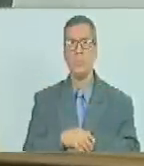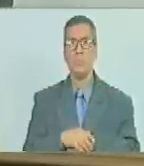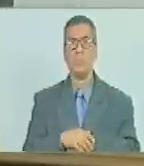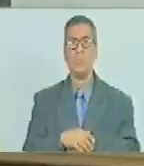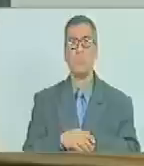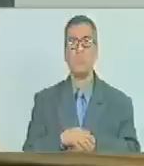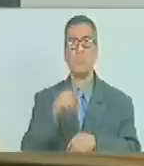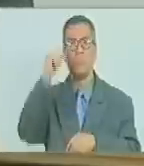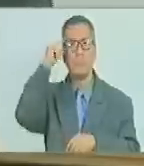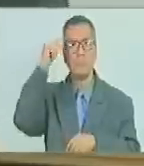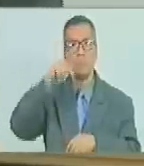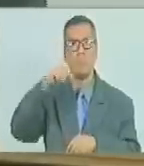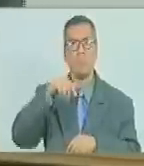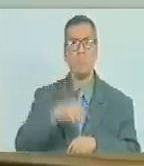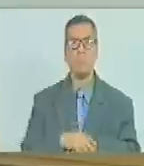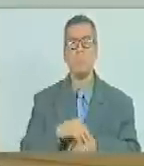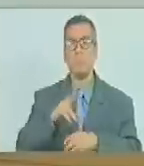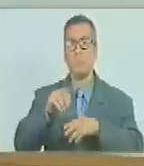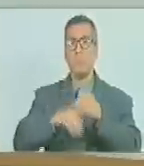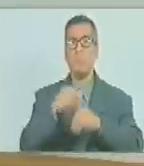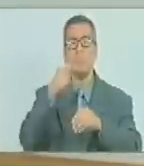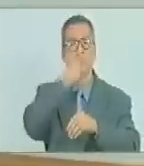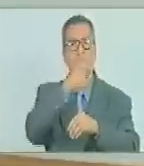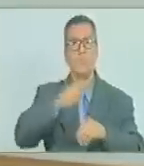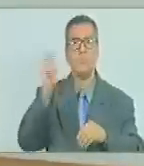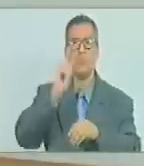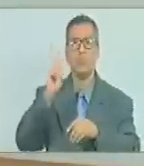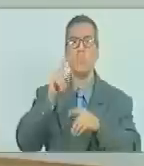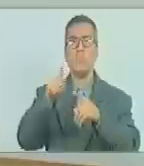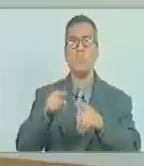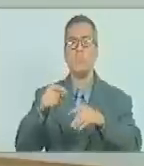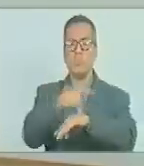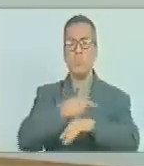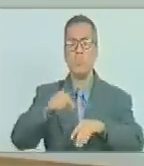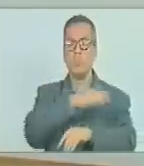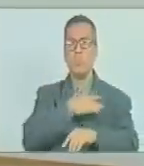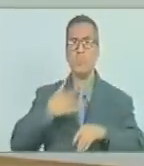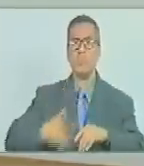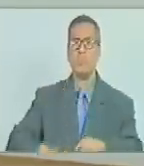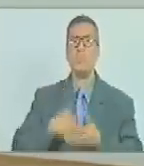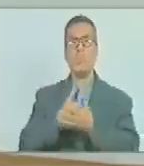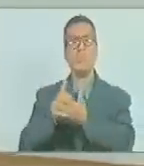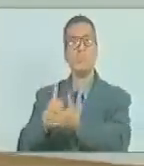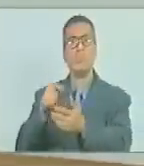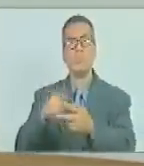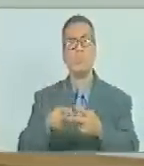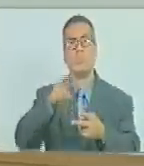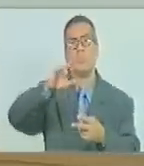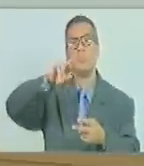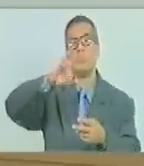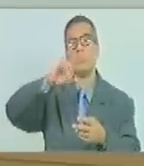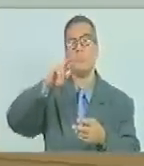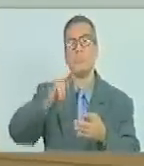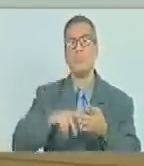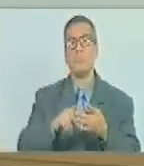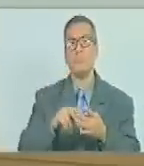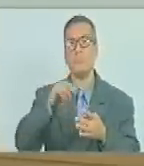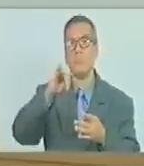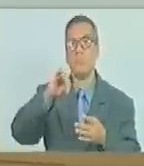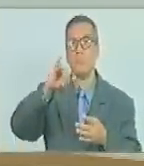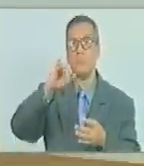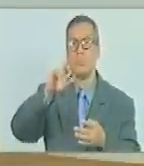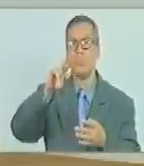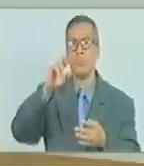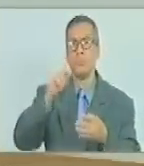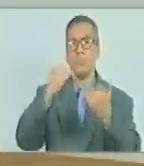Si alguien ha sido solidario con el pueblo de Venezuela, ha sido el gobierno chino. El gobierno de Irán, de la República Islámica de Irán,